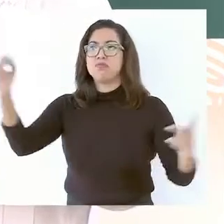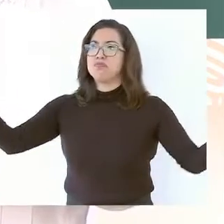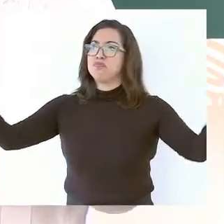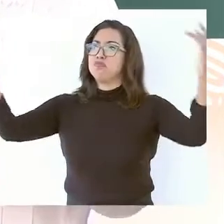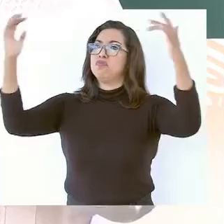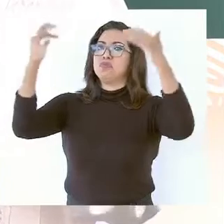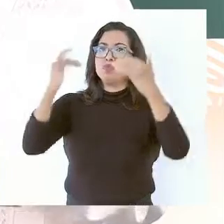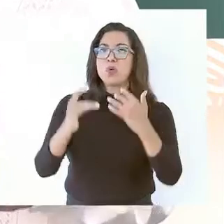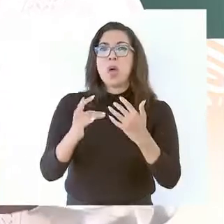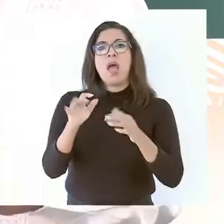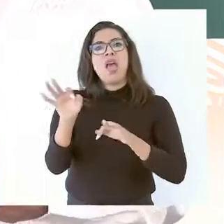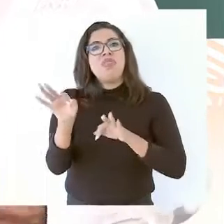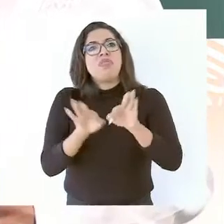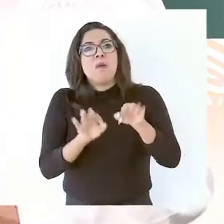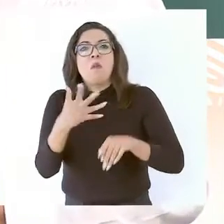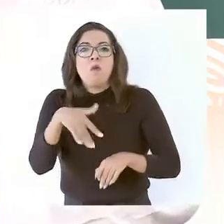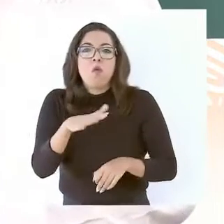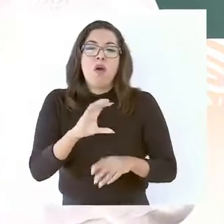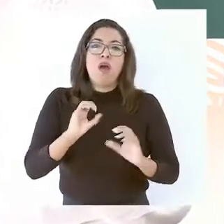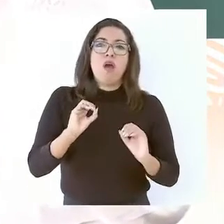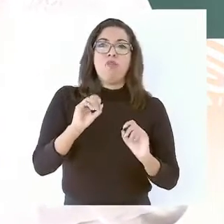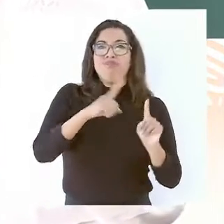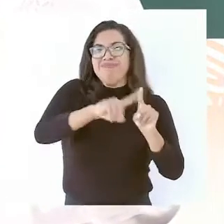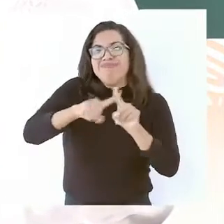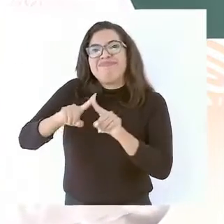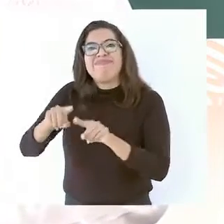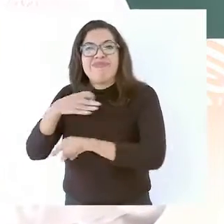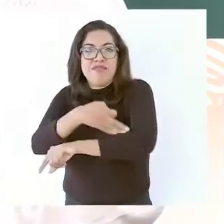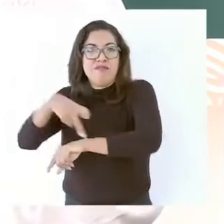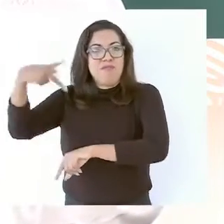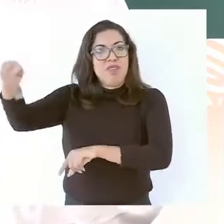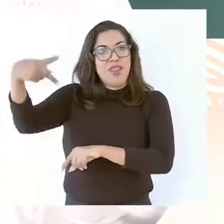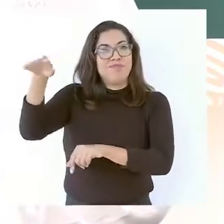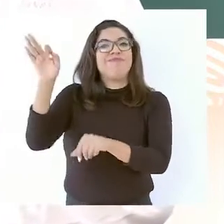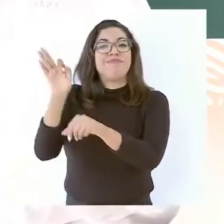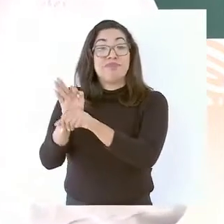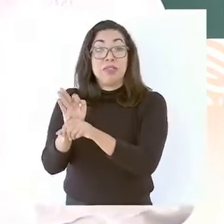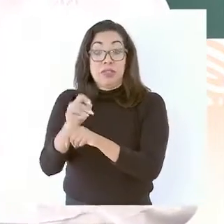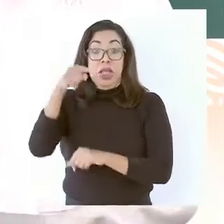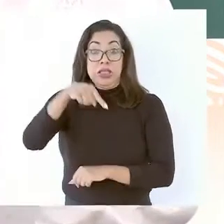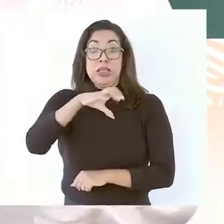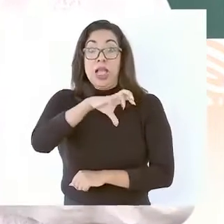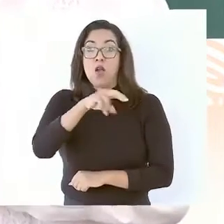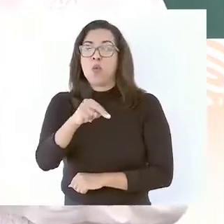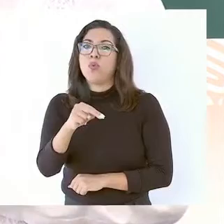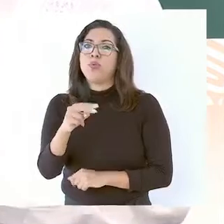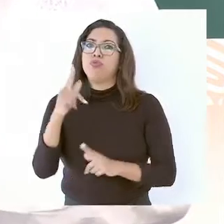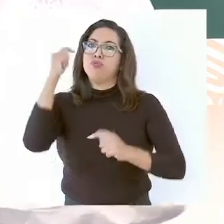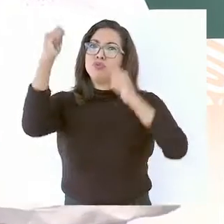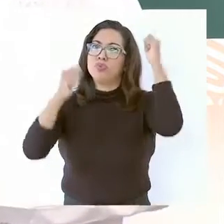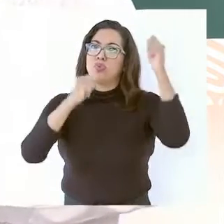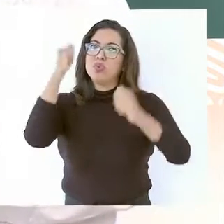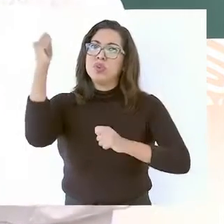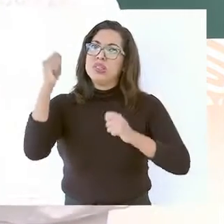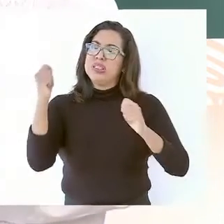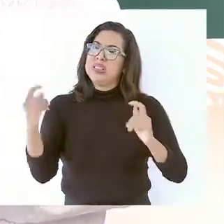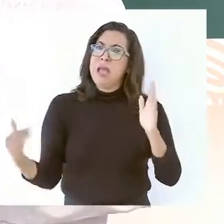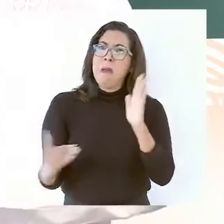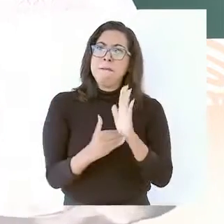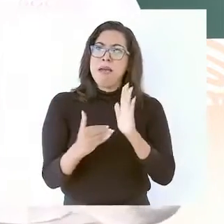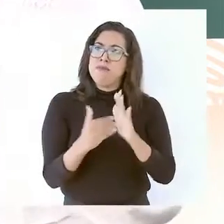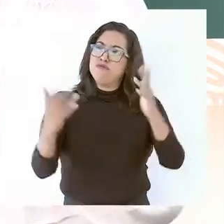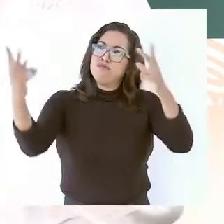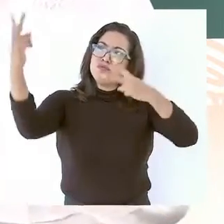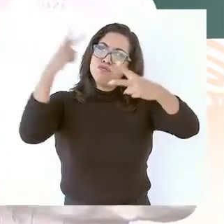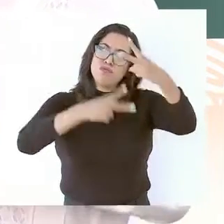personales y para sus familias. Recibe millones de turistas cada año y este quinto tramo que hoy